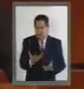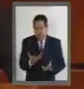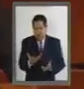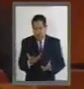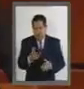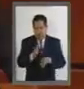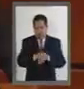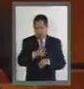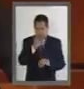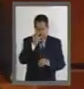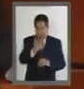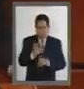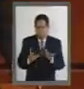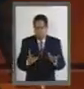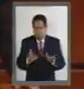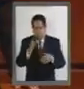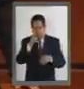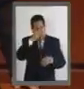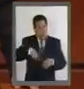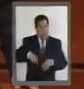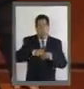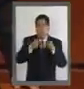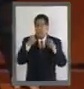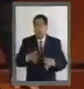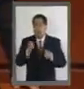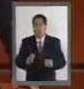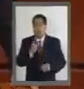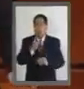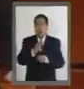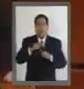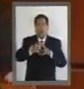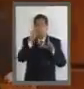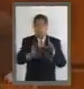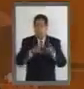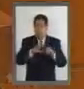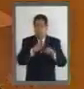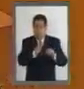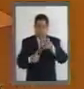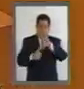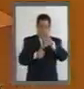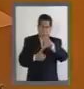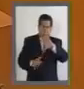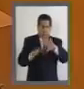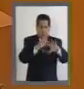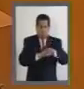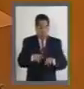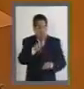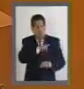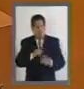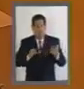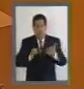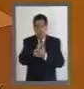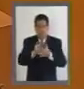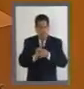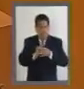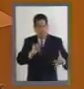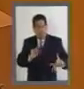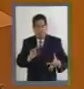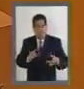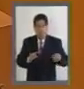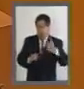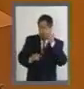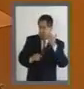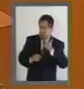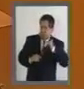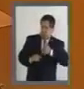muy profundo a la seguridad económica y a la seguridad nacional de nuestro país. Si ellos deciden romper de